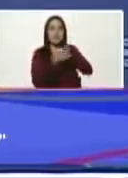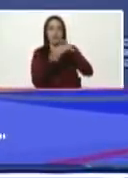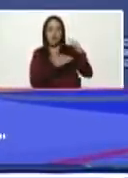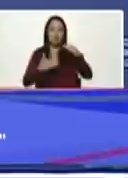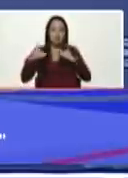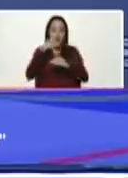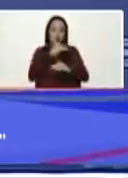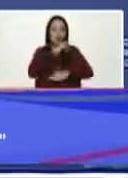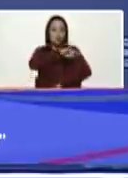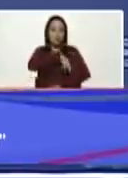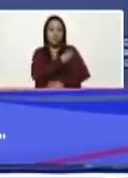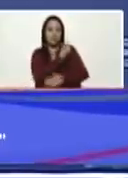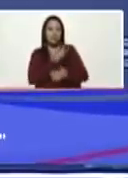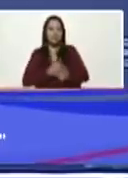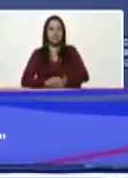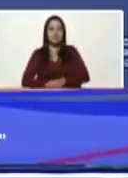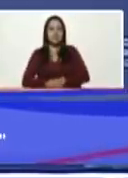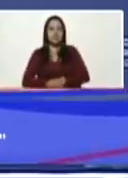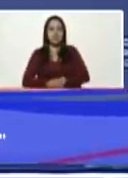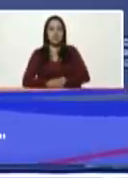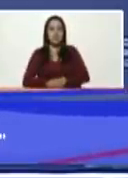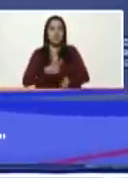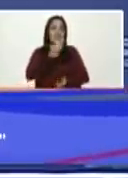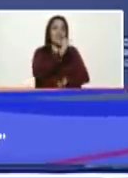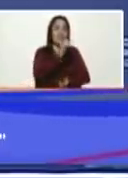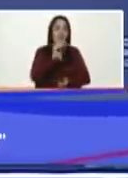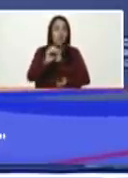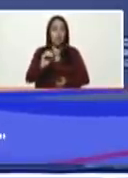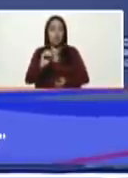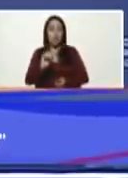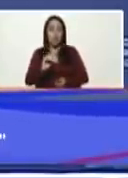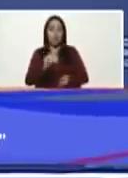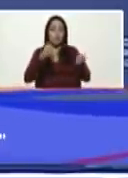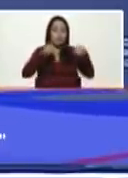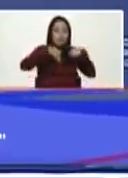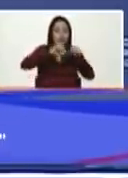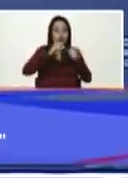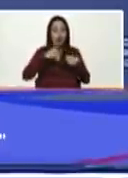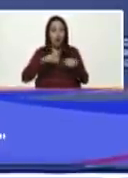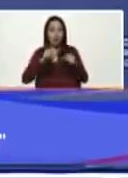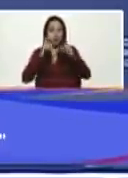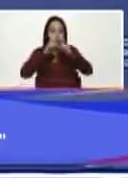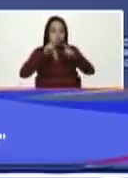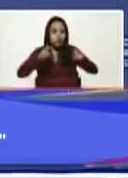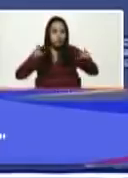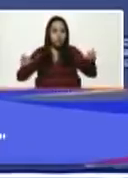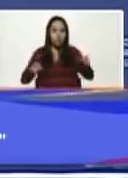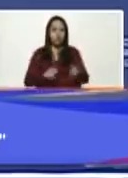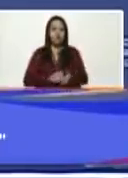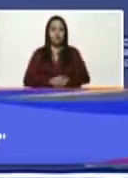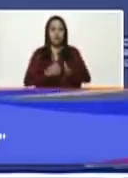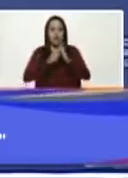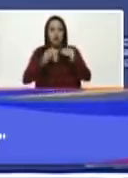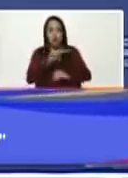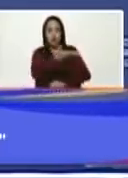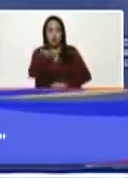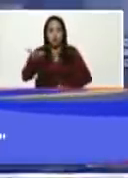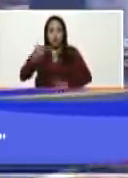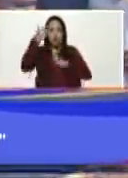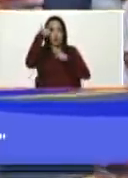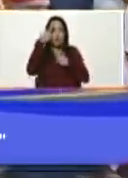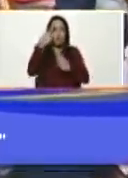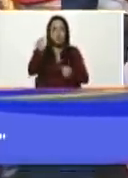universitarios en terapia ocupacional todos ustedes